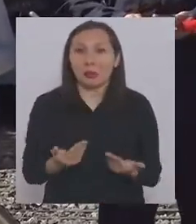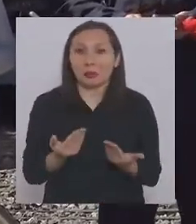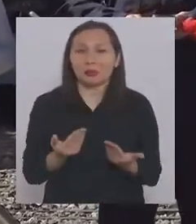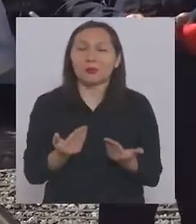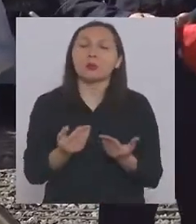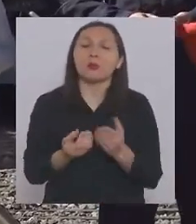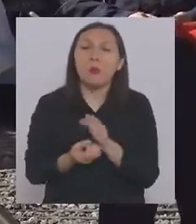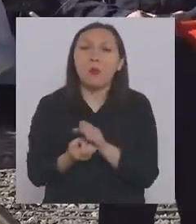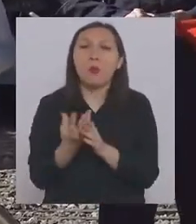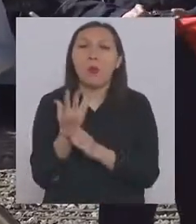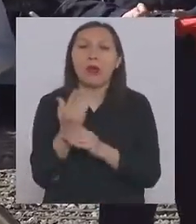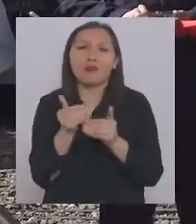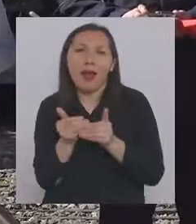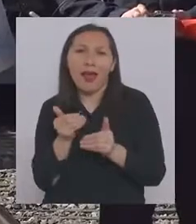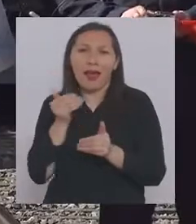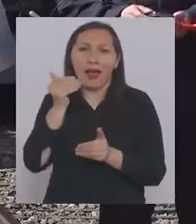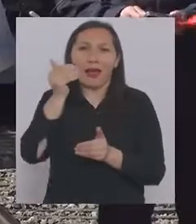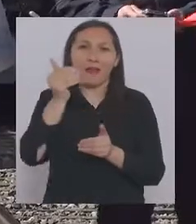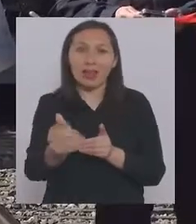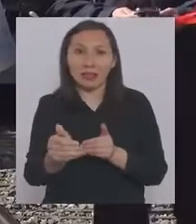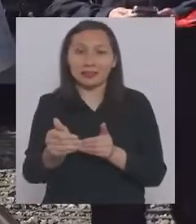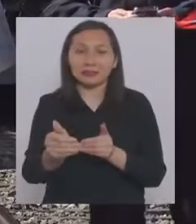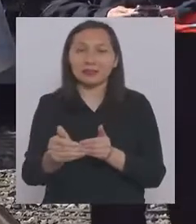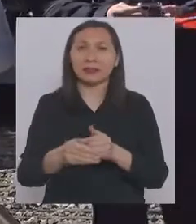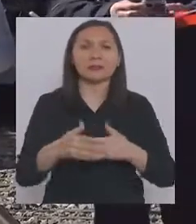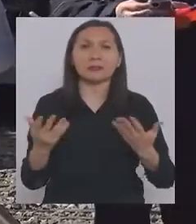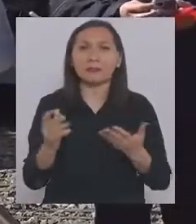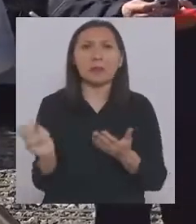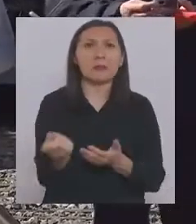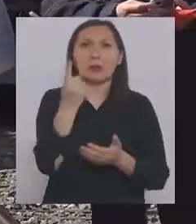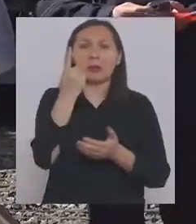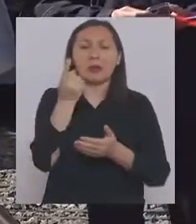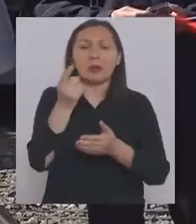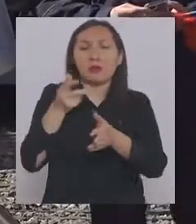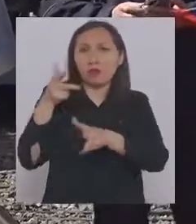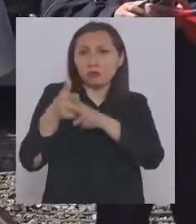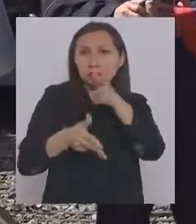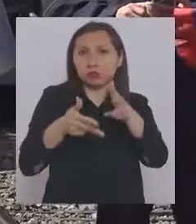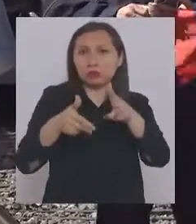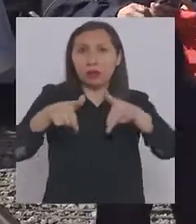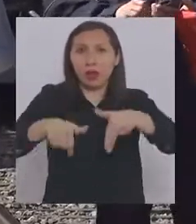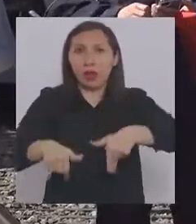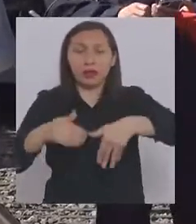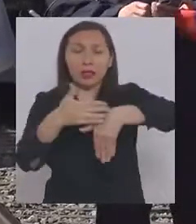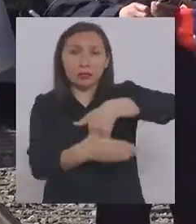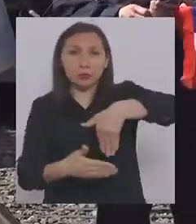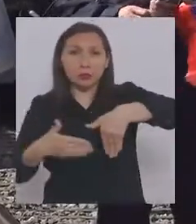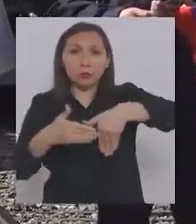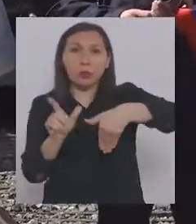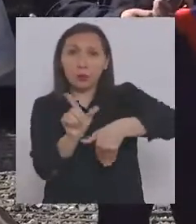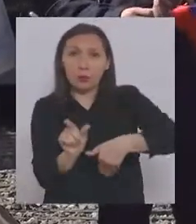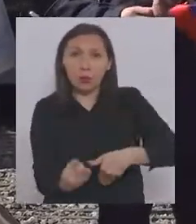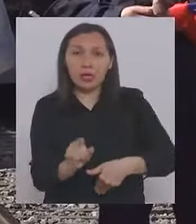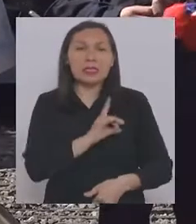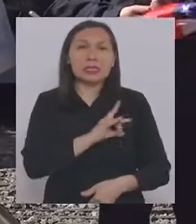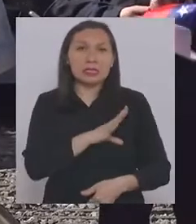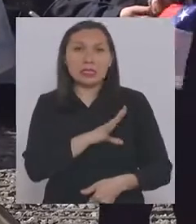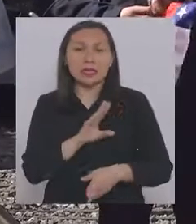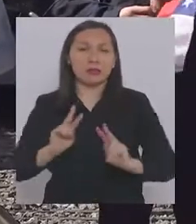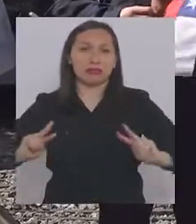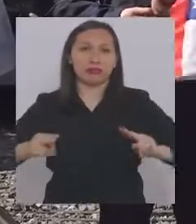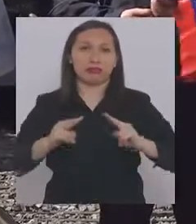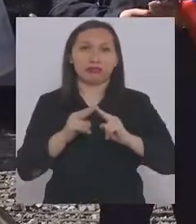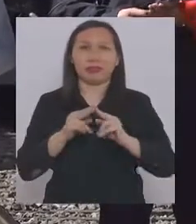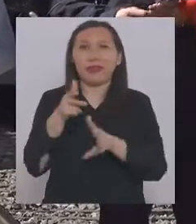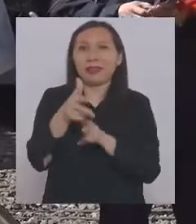un nuevo salto adelante. Uno de los primeros trenes en nuestro continente se construyó en Chile, el tren